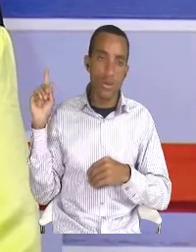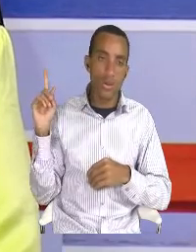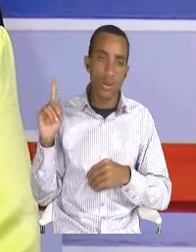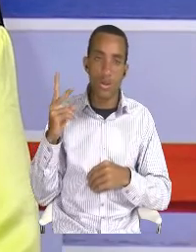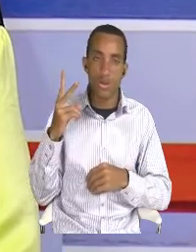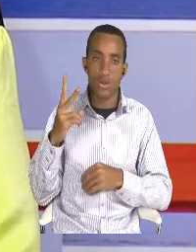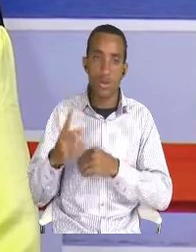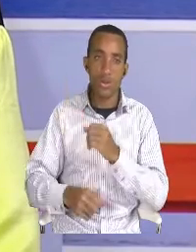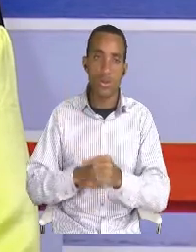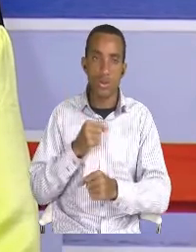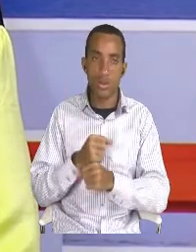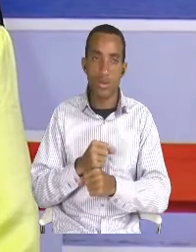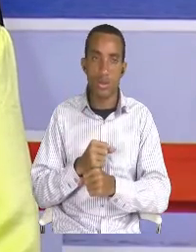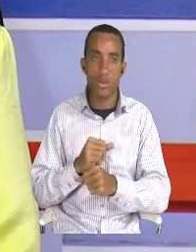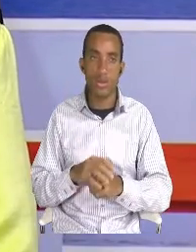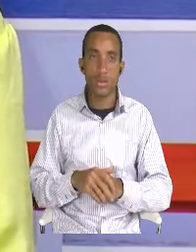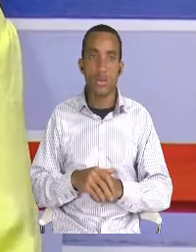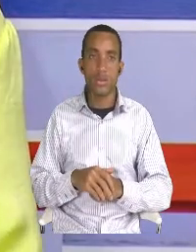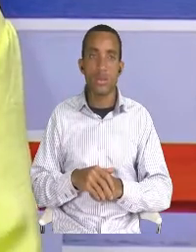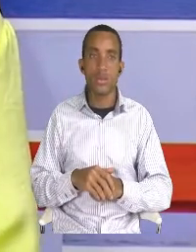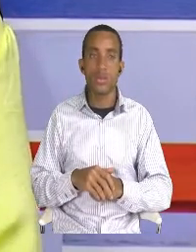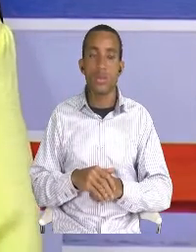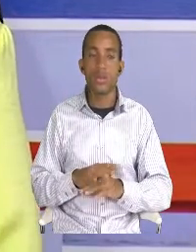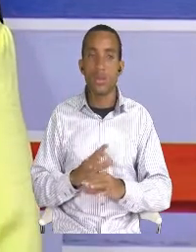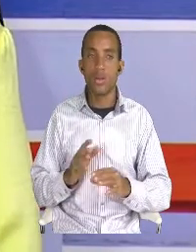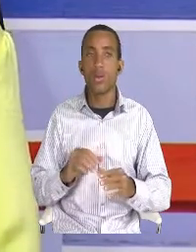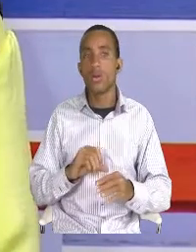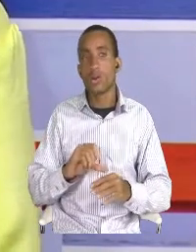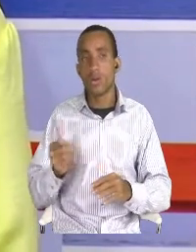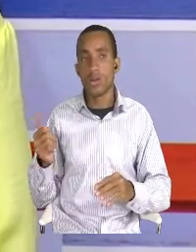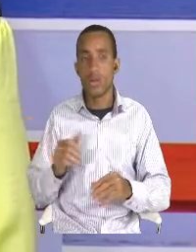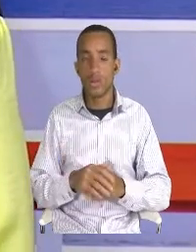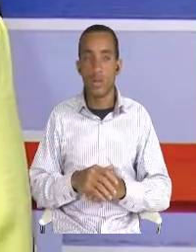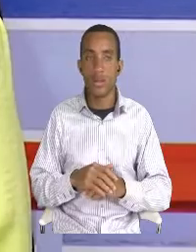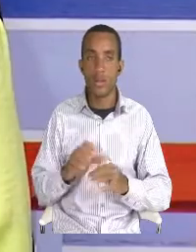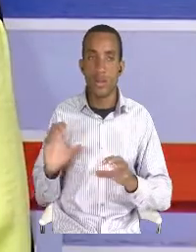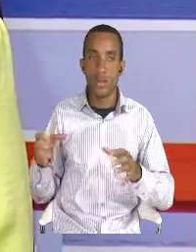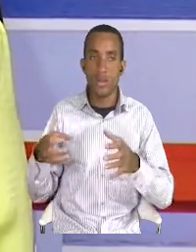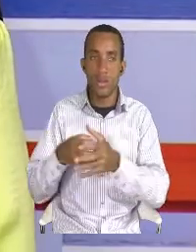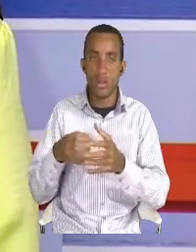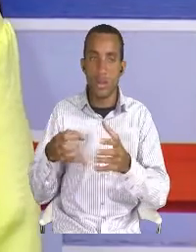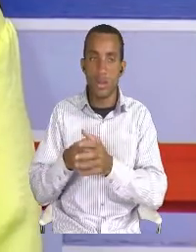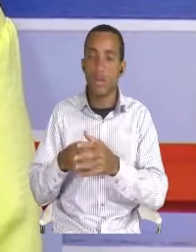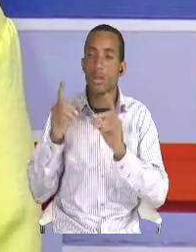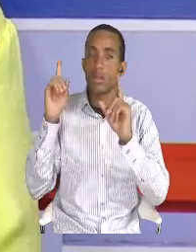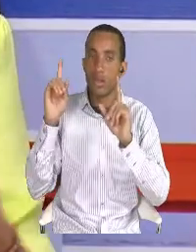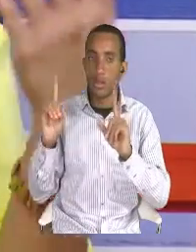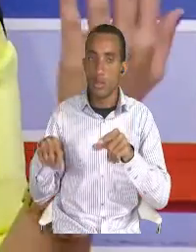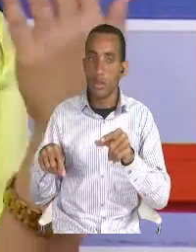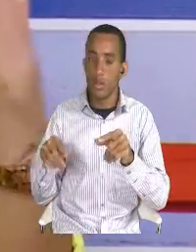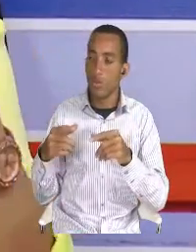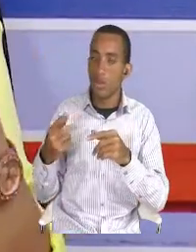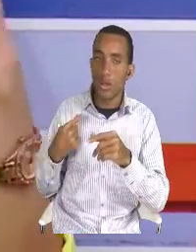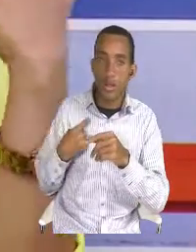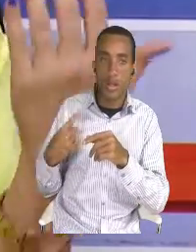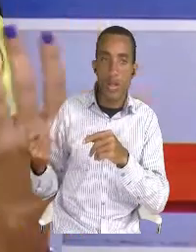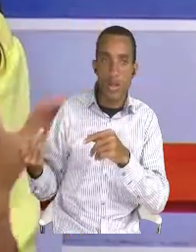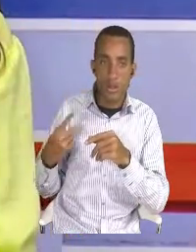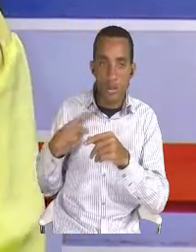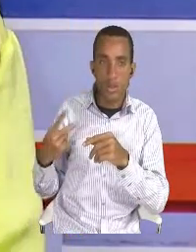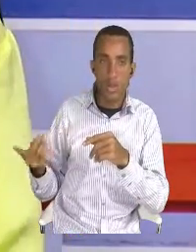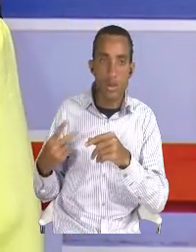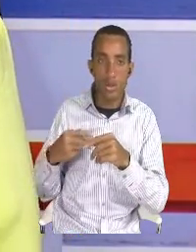en esos momentos se crea, digamos, una sociedad patrimonial también, que puede subsistir con